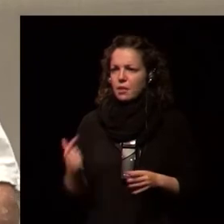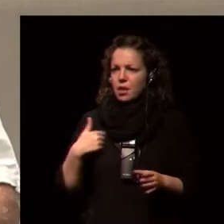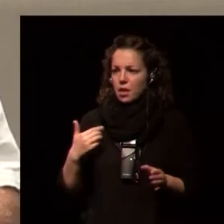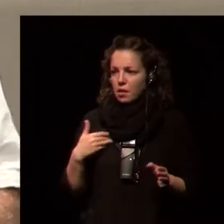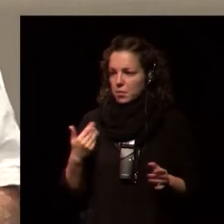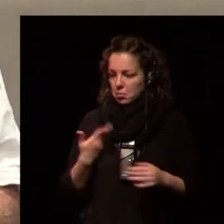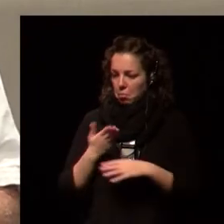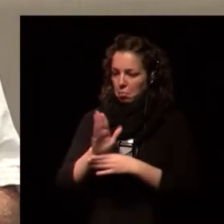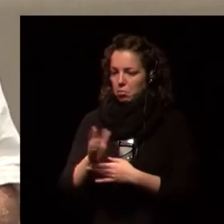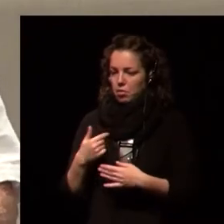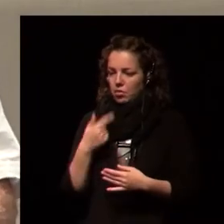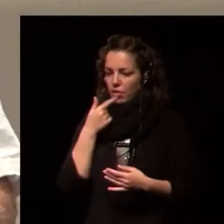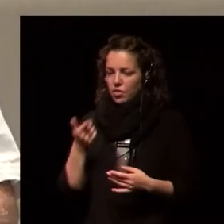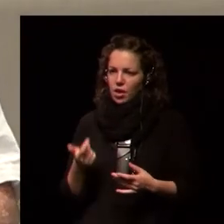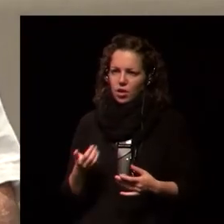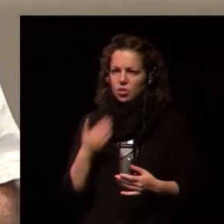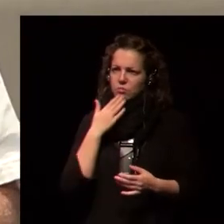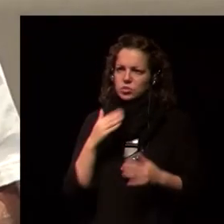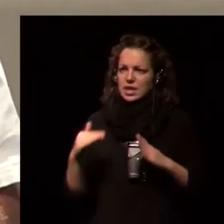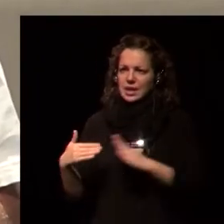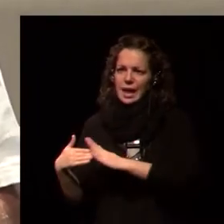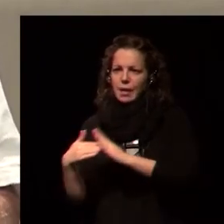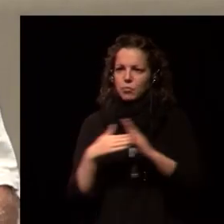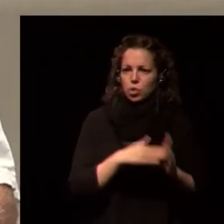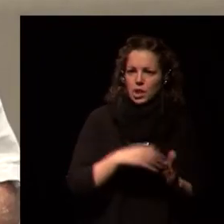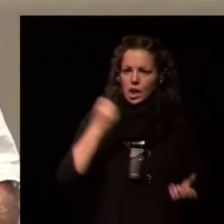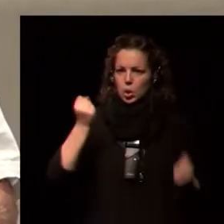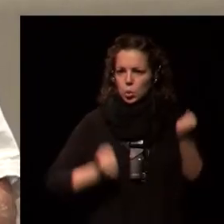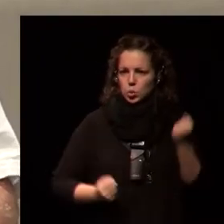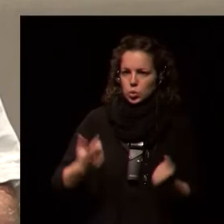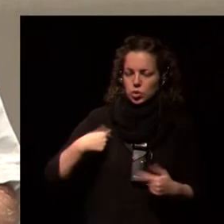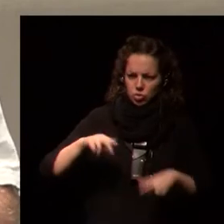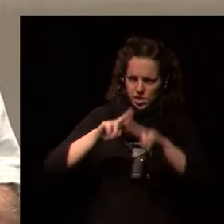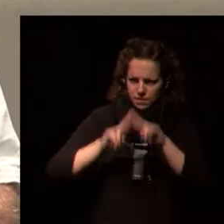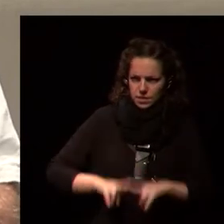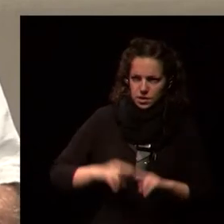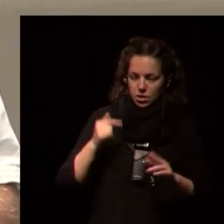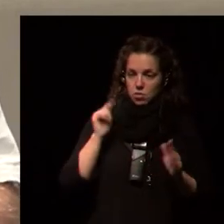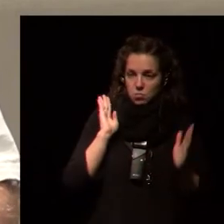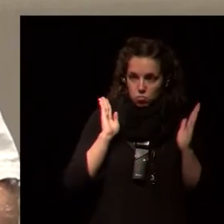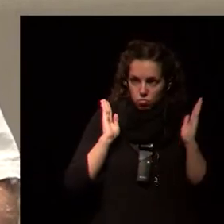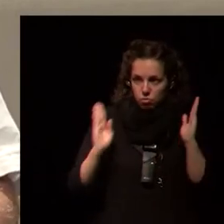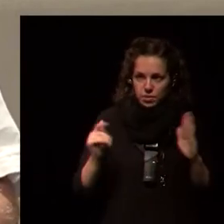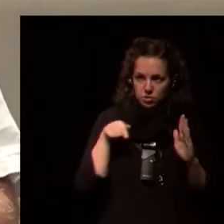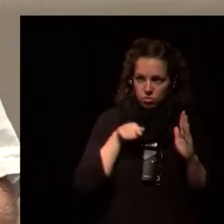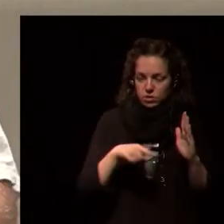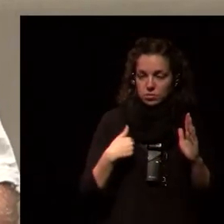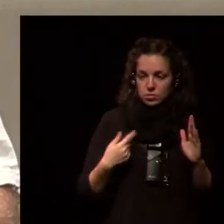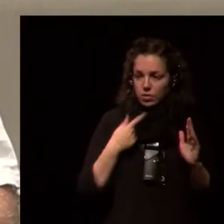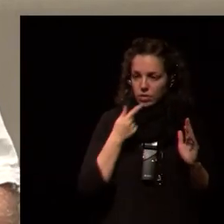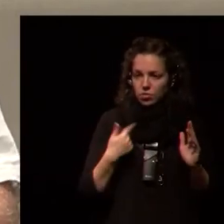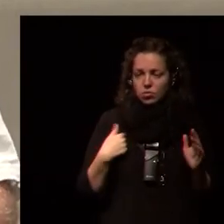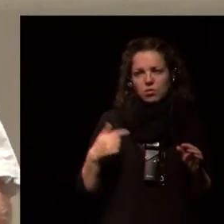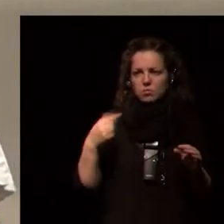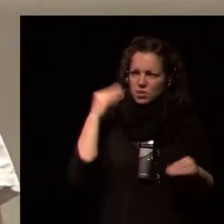se me presentaba como el conductor de la camioneta y yo como investigador, en ese momento, repito, pensaba que era injusto.